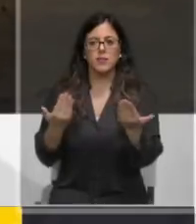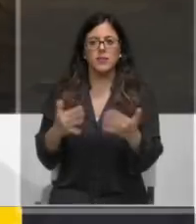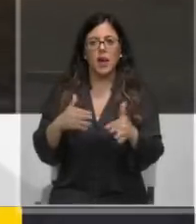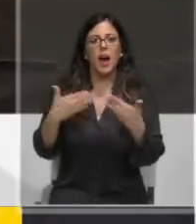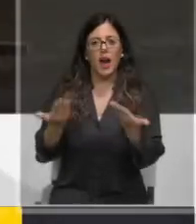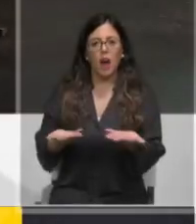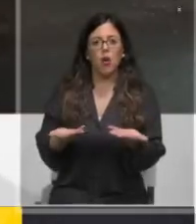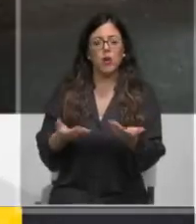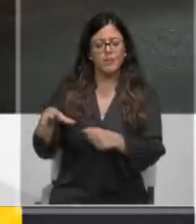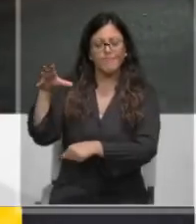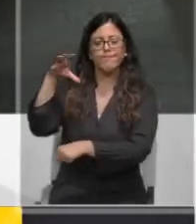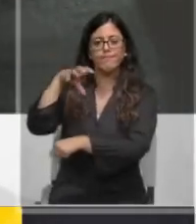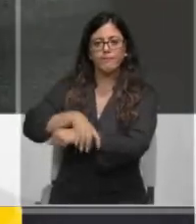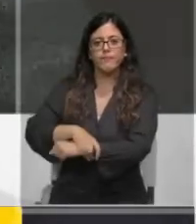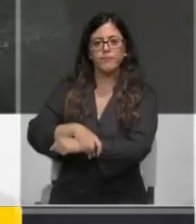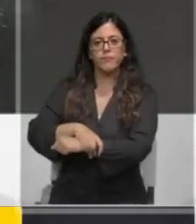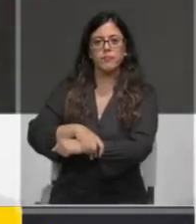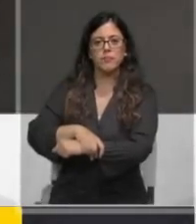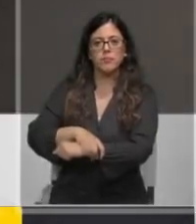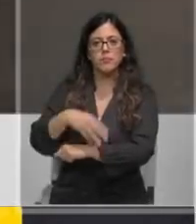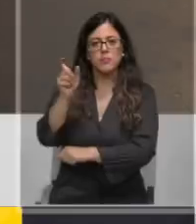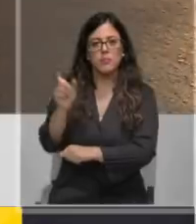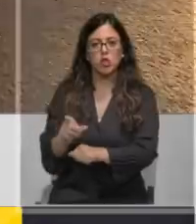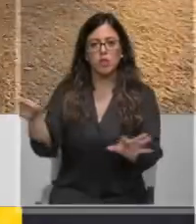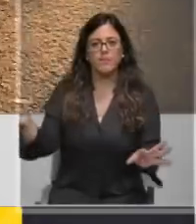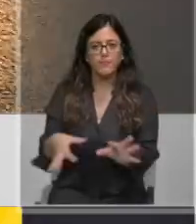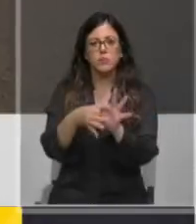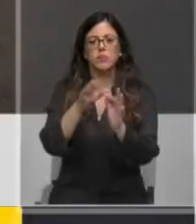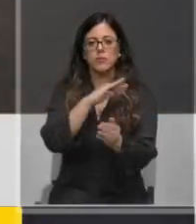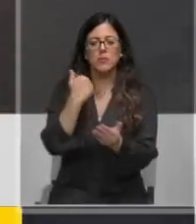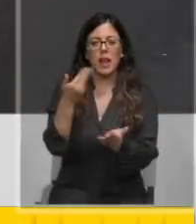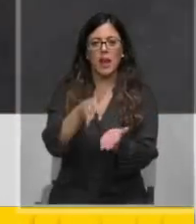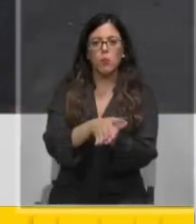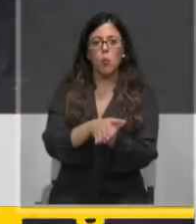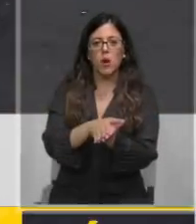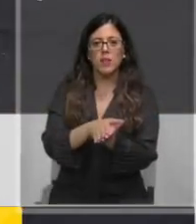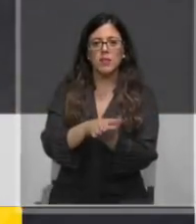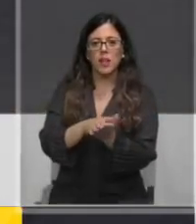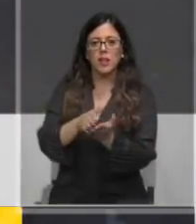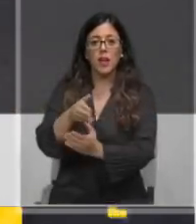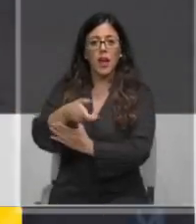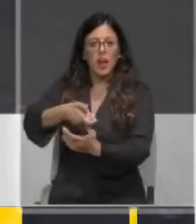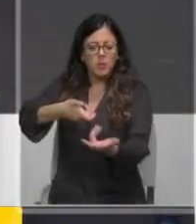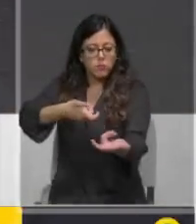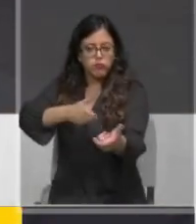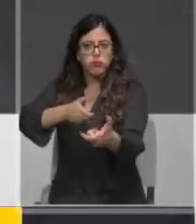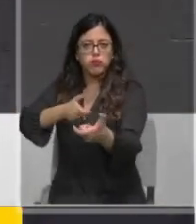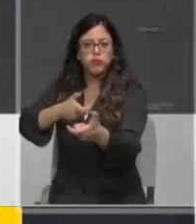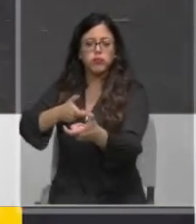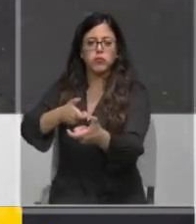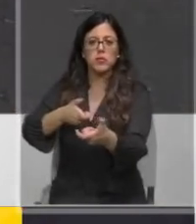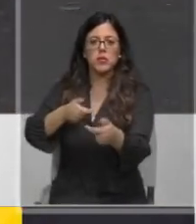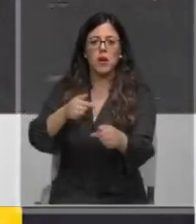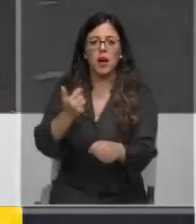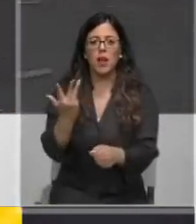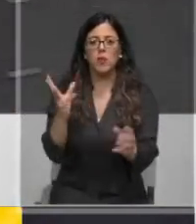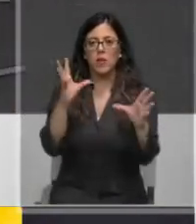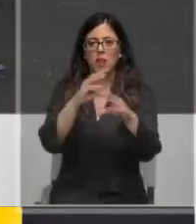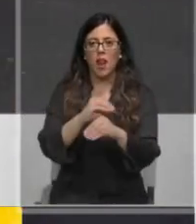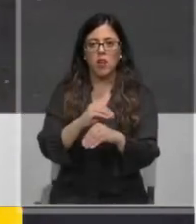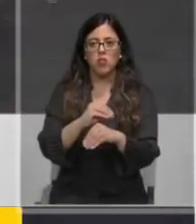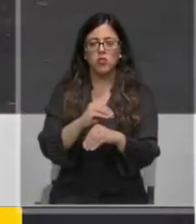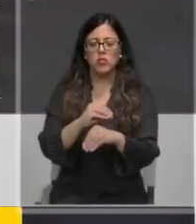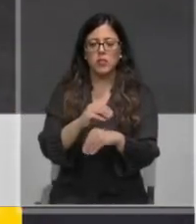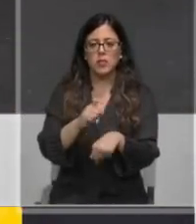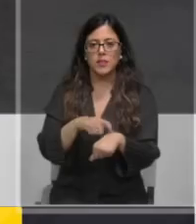a condición de detenido como vinculado a este homicidio en esta balacera que se da en el a las nueve de la noche del